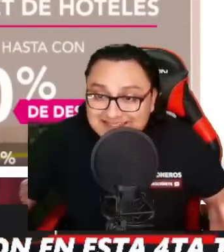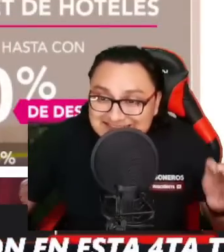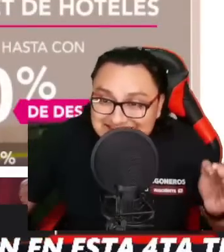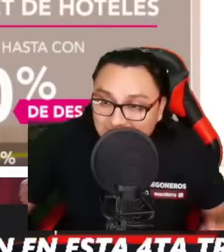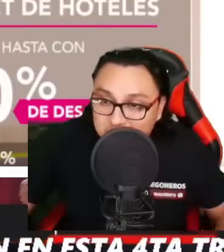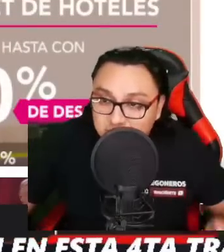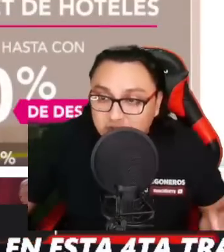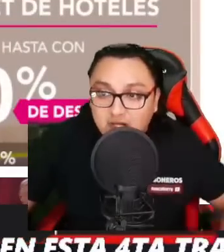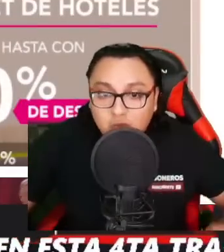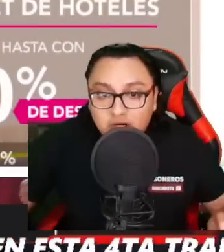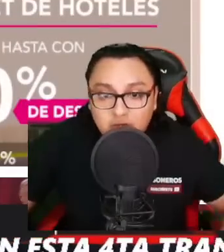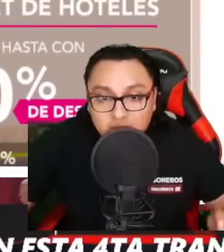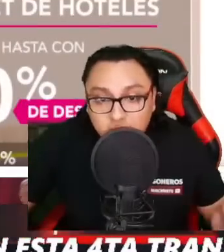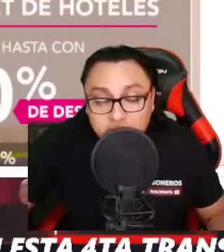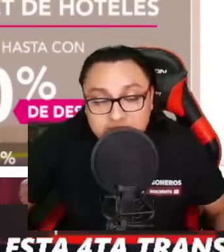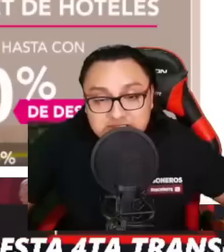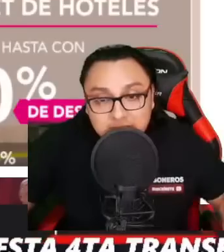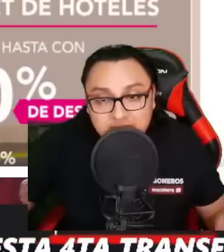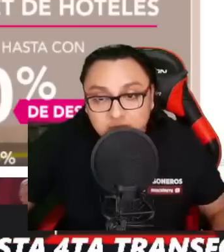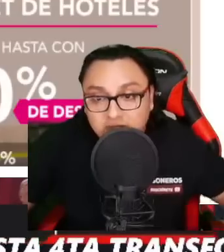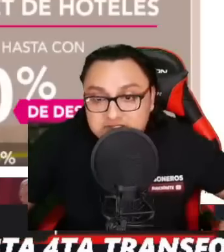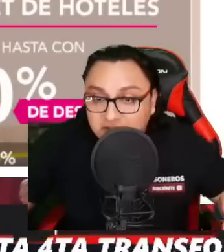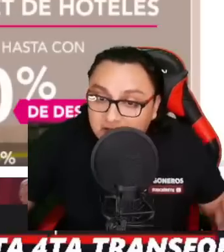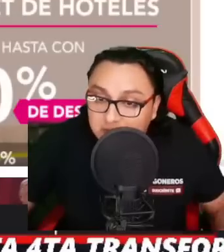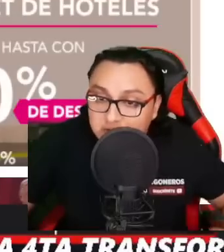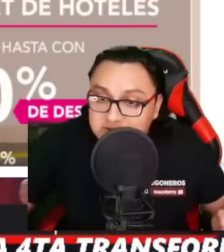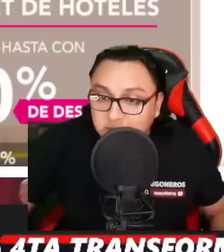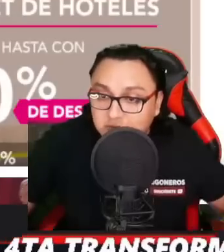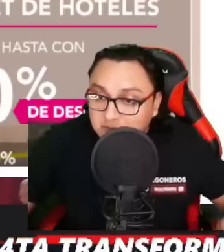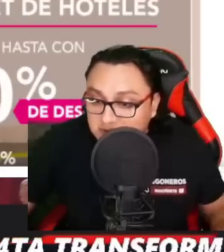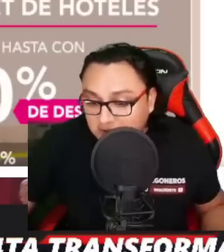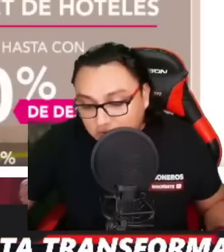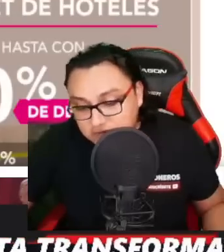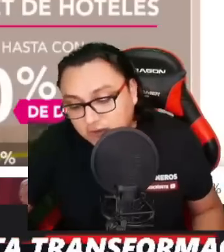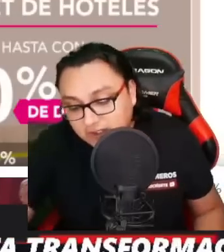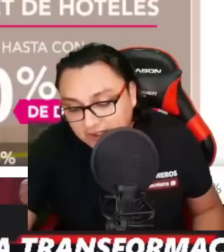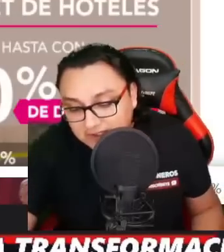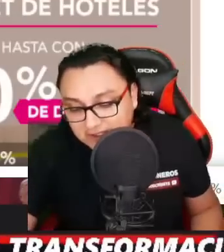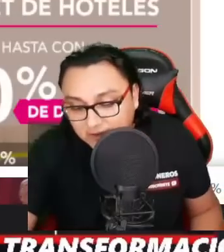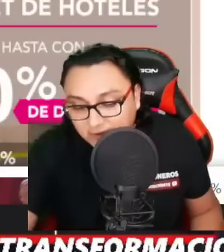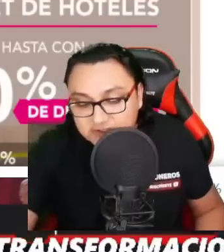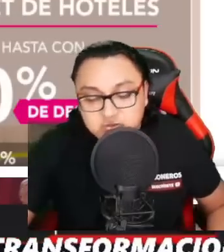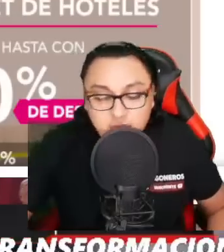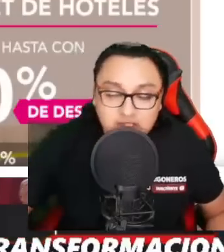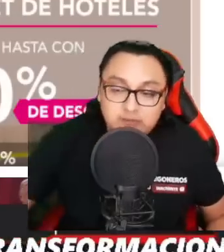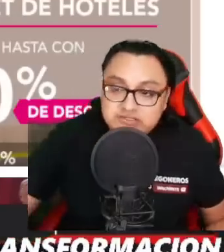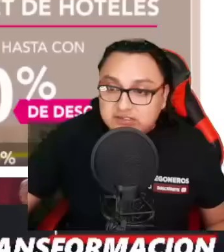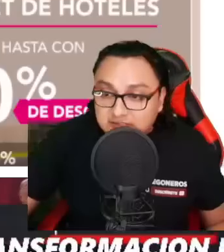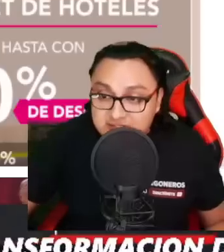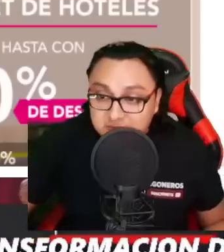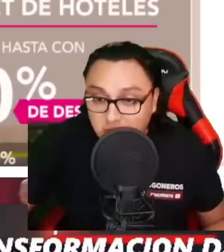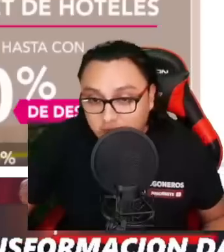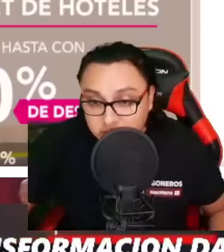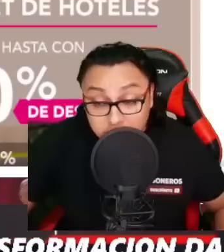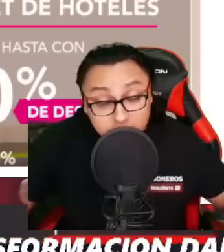Obrador, será construida una nueva universidad Benito Juárez en el municipio de Villa de Corzo. El día de hoy estuvo ahí el presidente